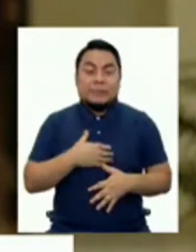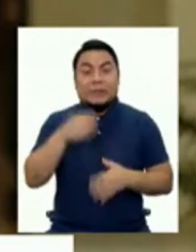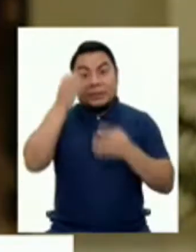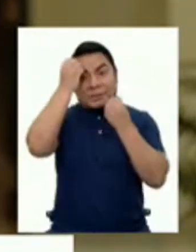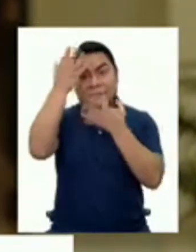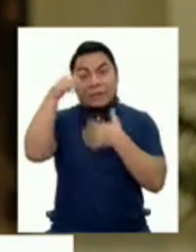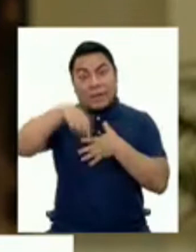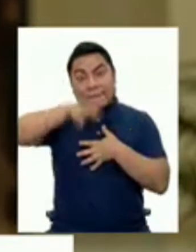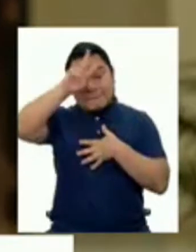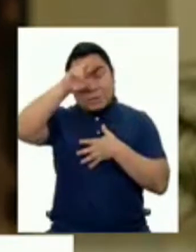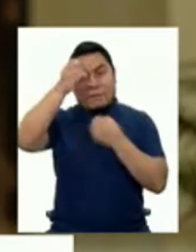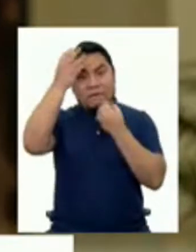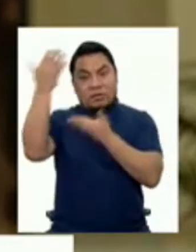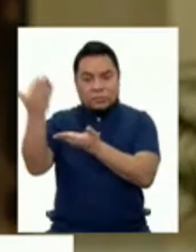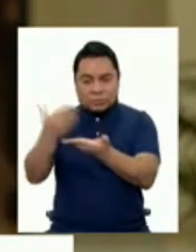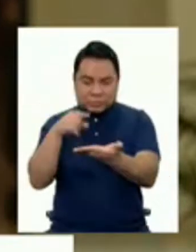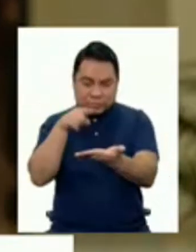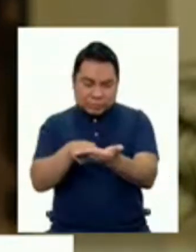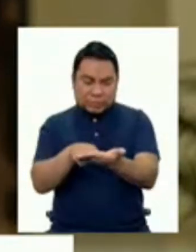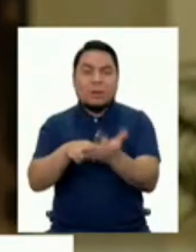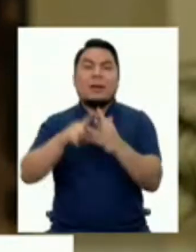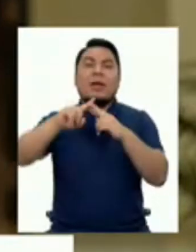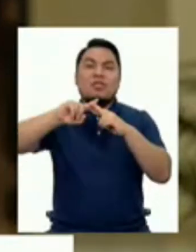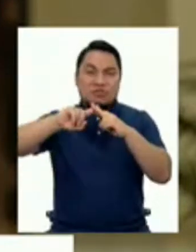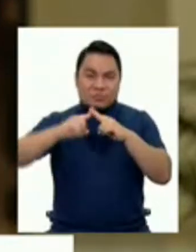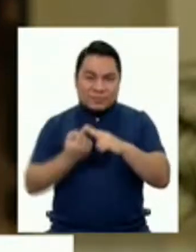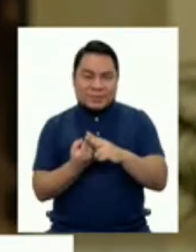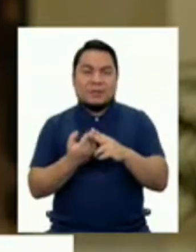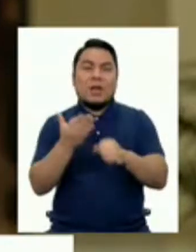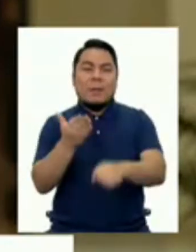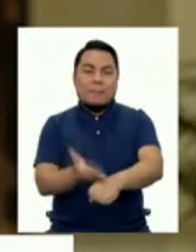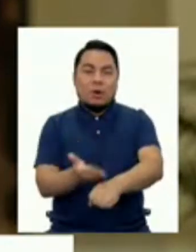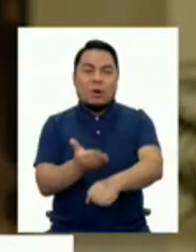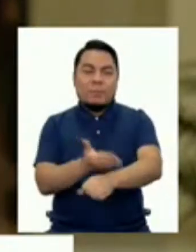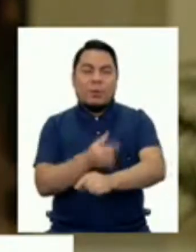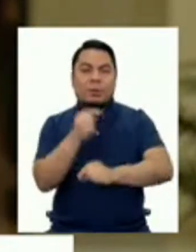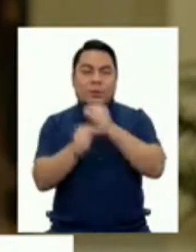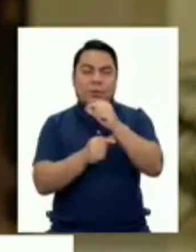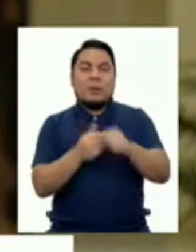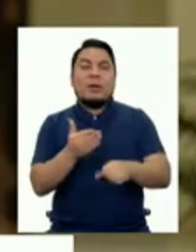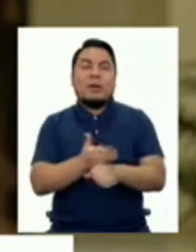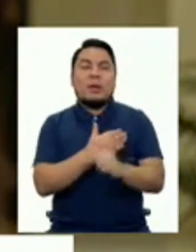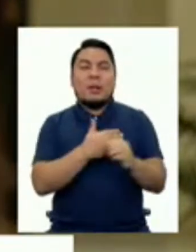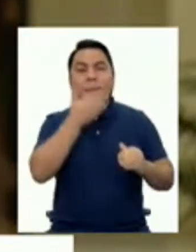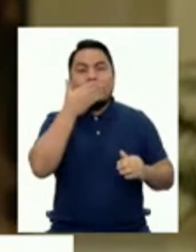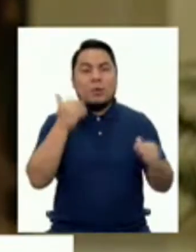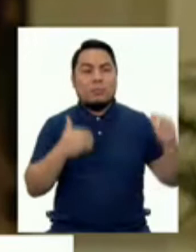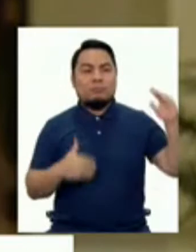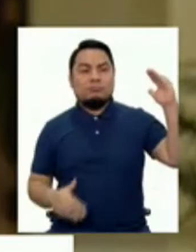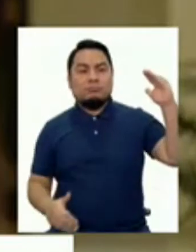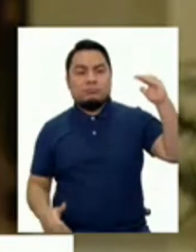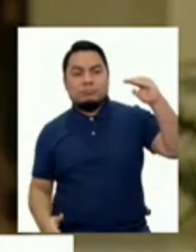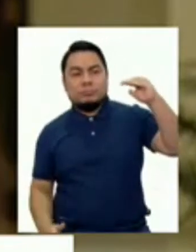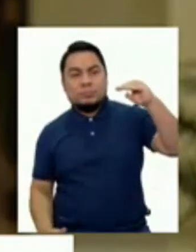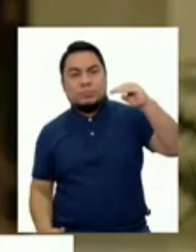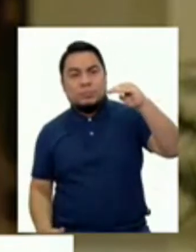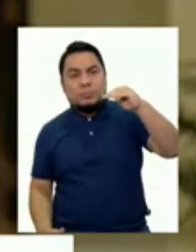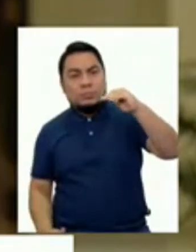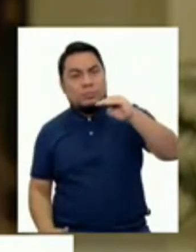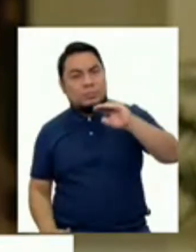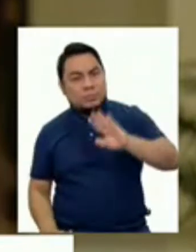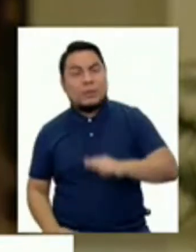de nuestro país comienzan gradualmente a ser cada vez mejores.